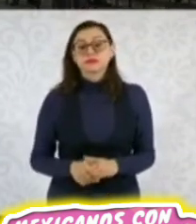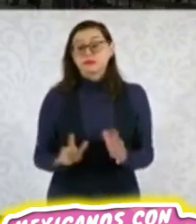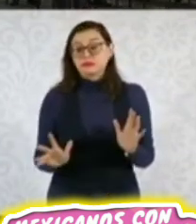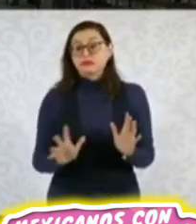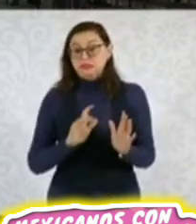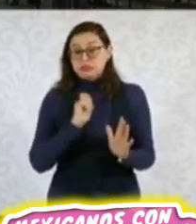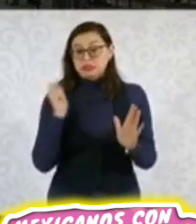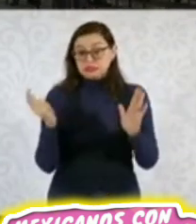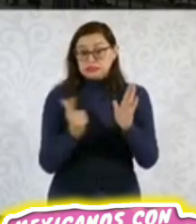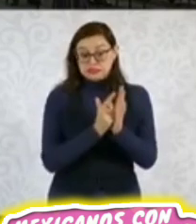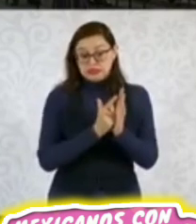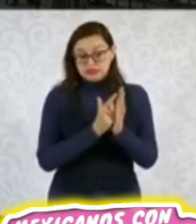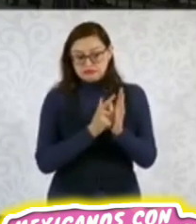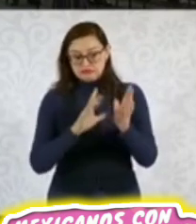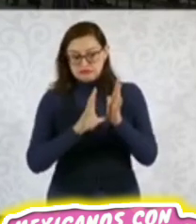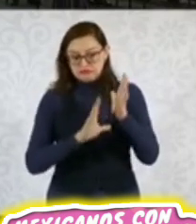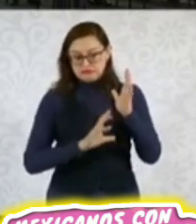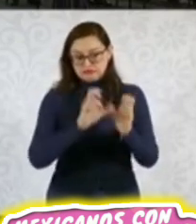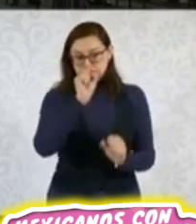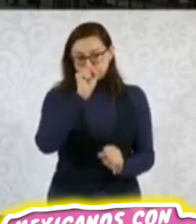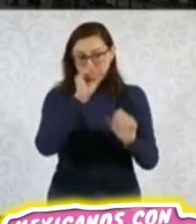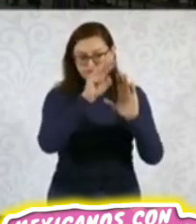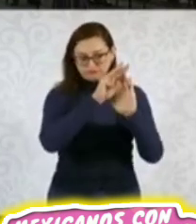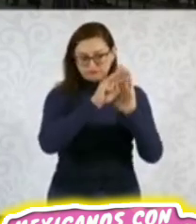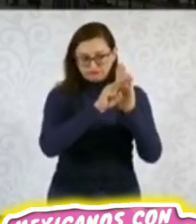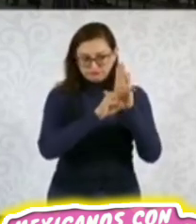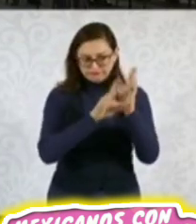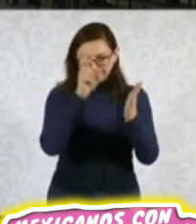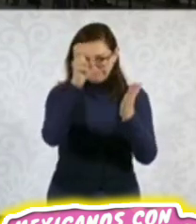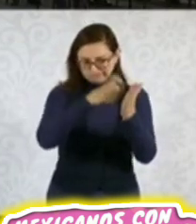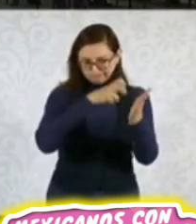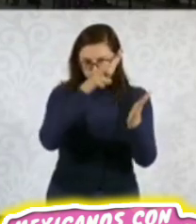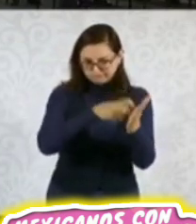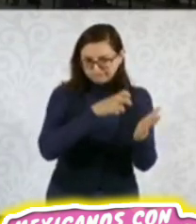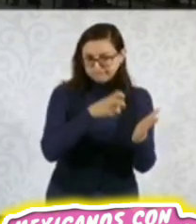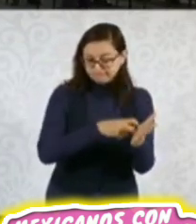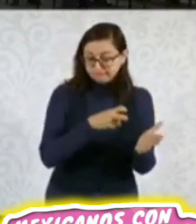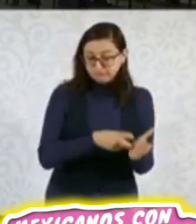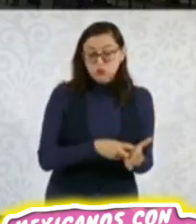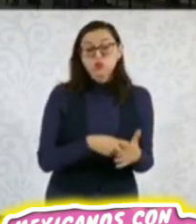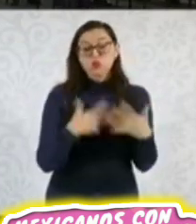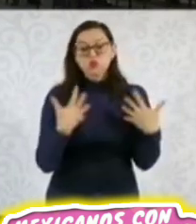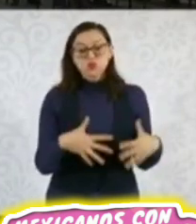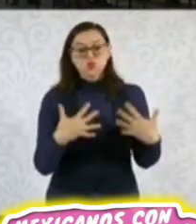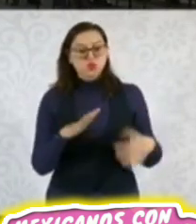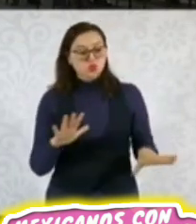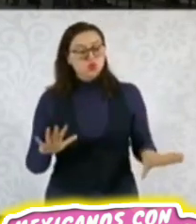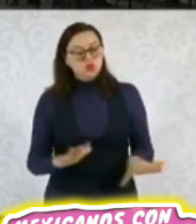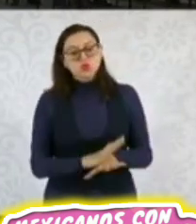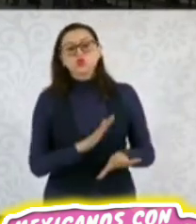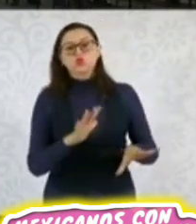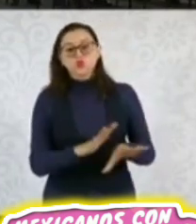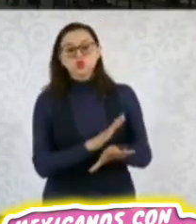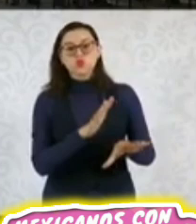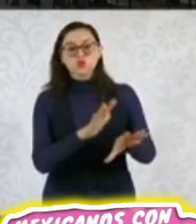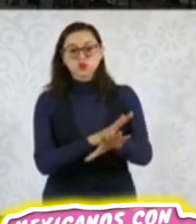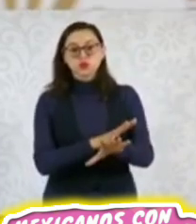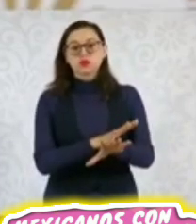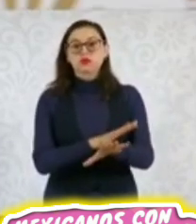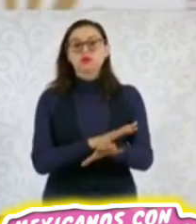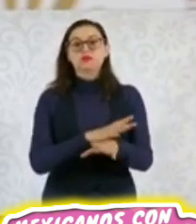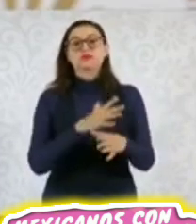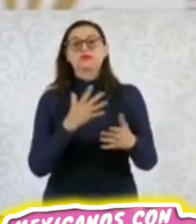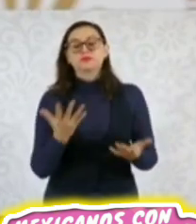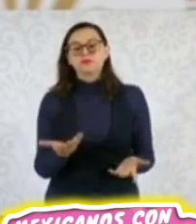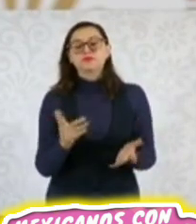legal constitucional que da pie a una serie de reformas a distintas leyes.